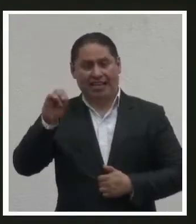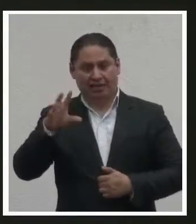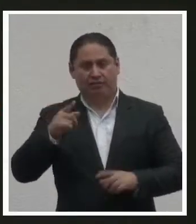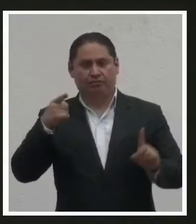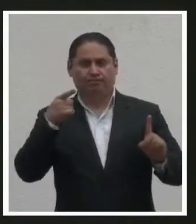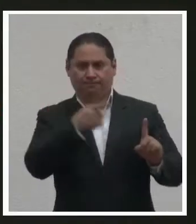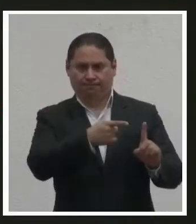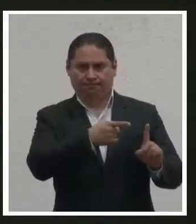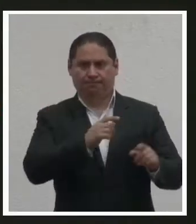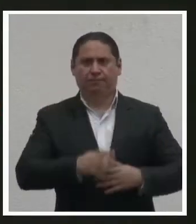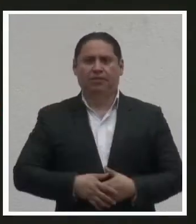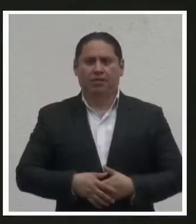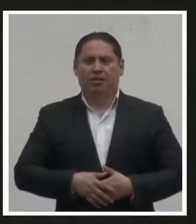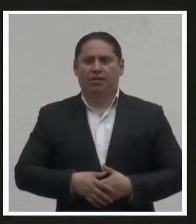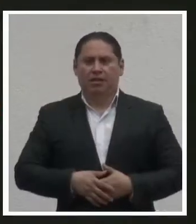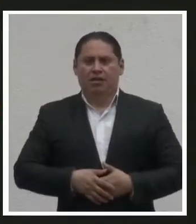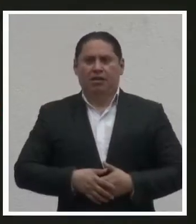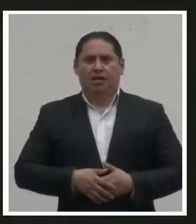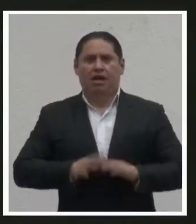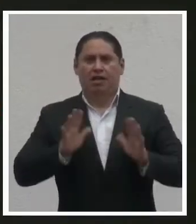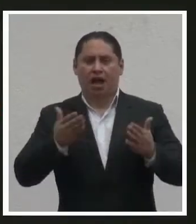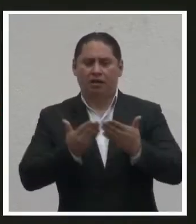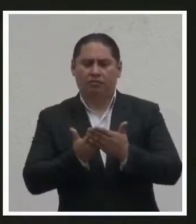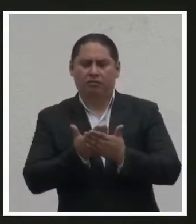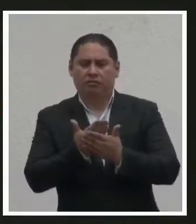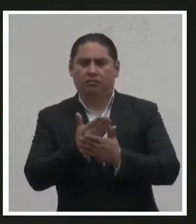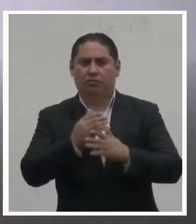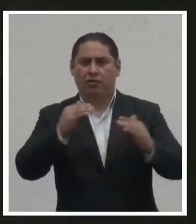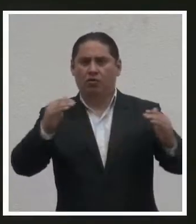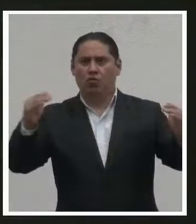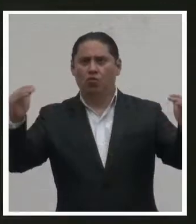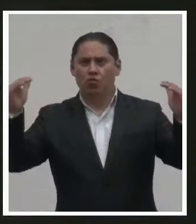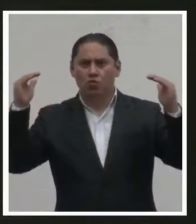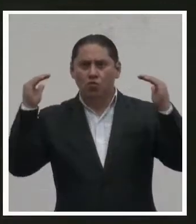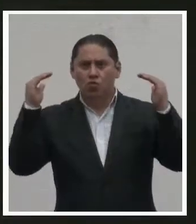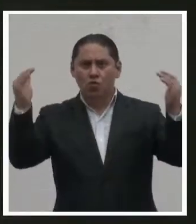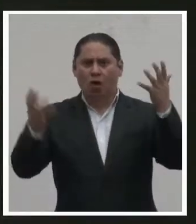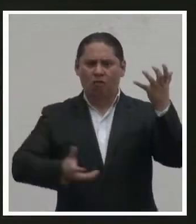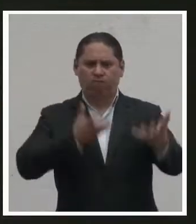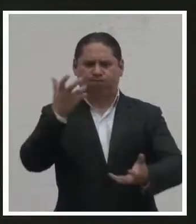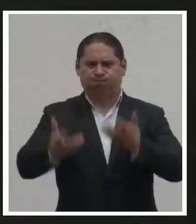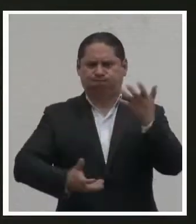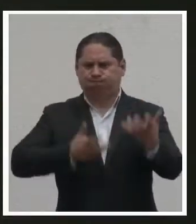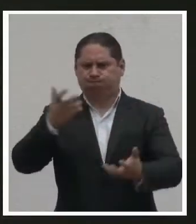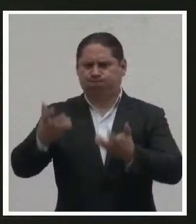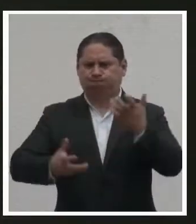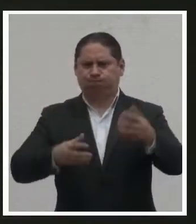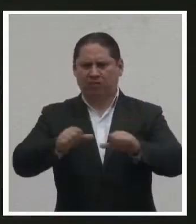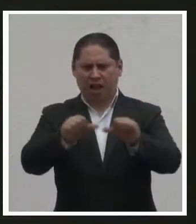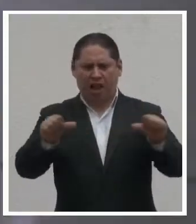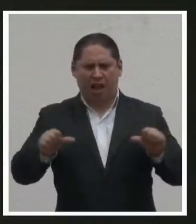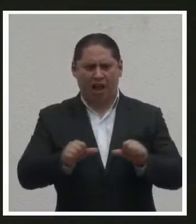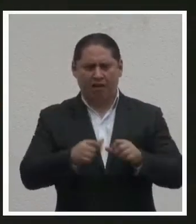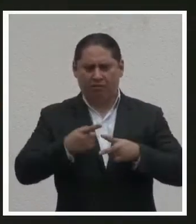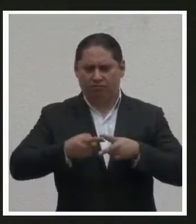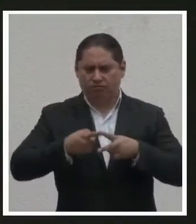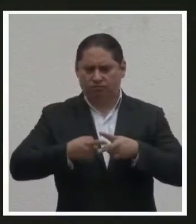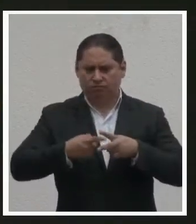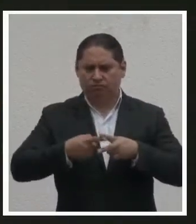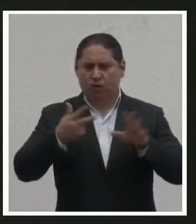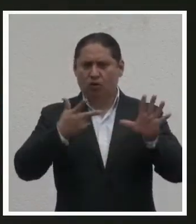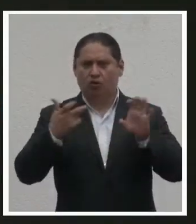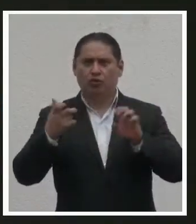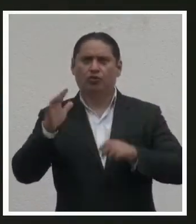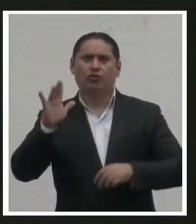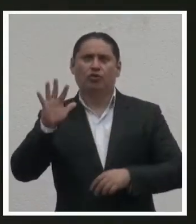que amanecíamos con el récord más alto de quemas de parcelas en Chiapas, contabilizando